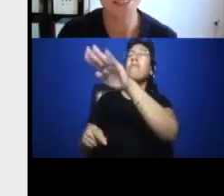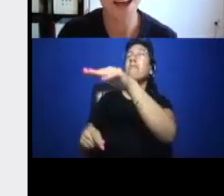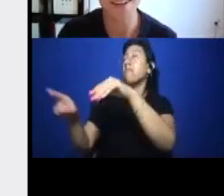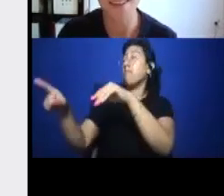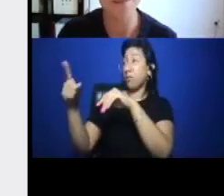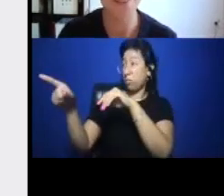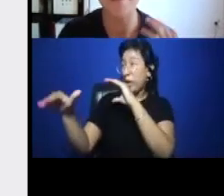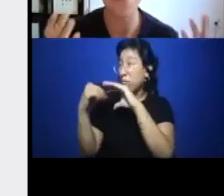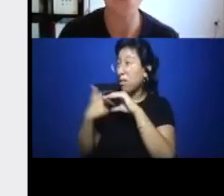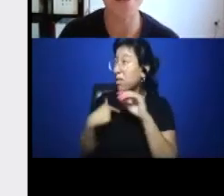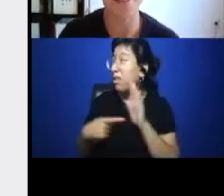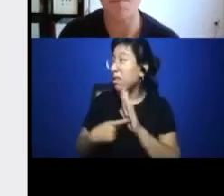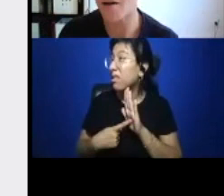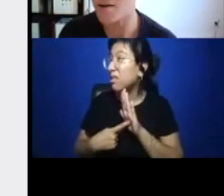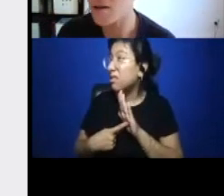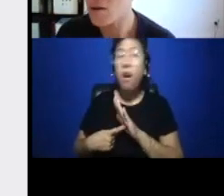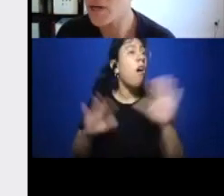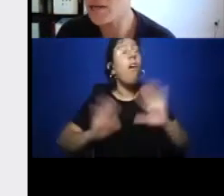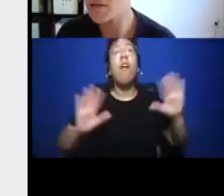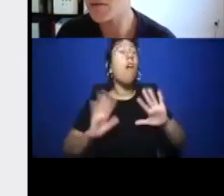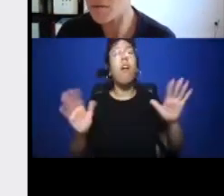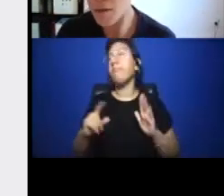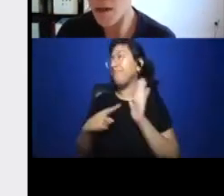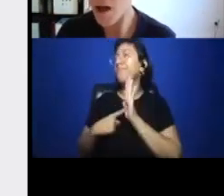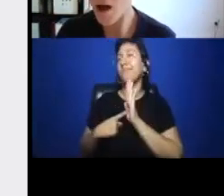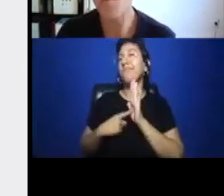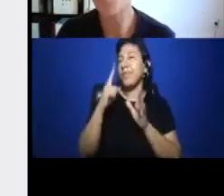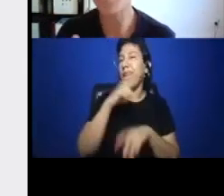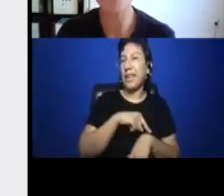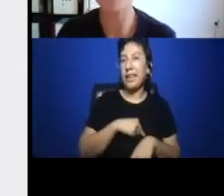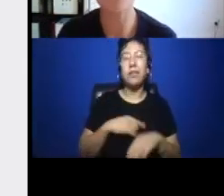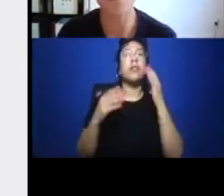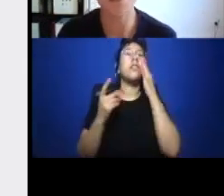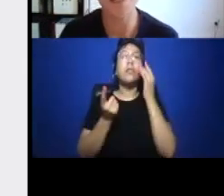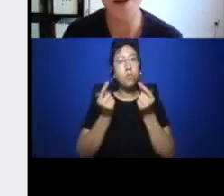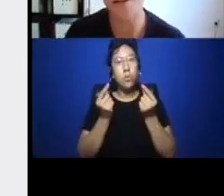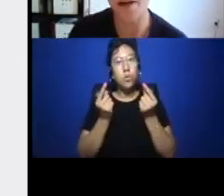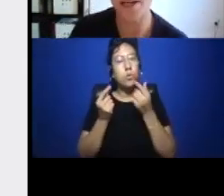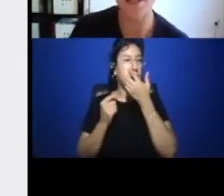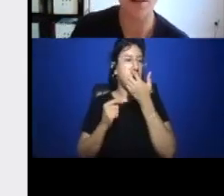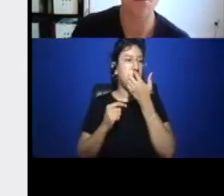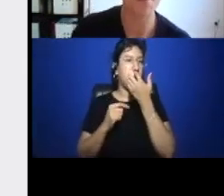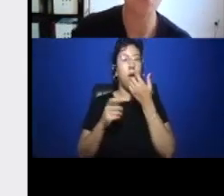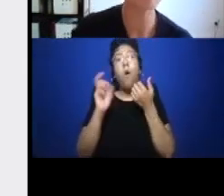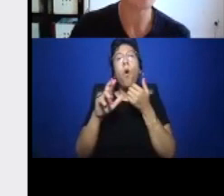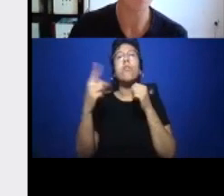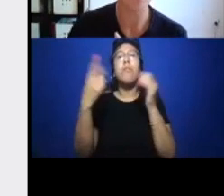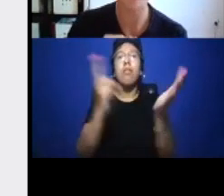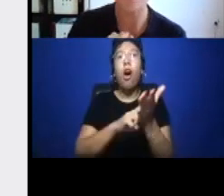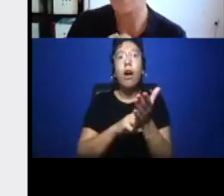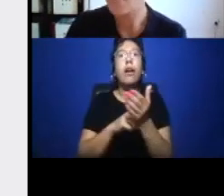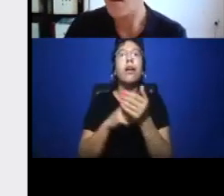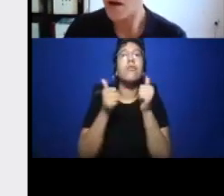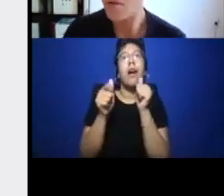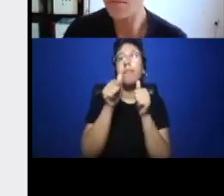correo de ti que tú no querías enviar, que fue fraudulento, algo así. ¿Qué haces? o sospechas que alguien ha tratado de entrar a tu